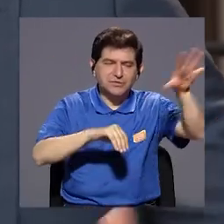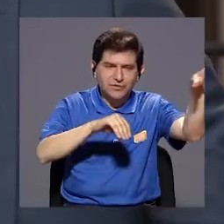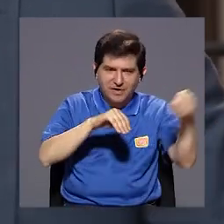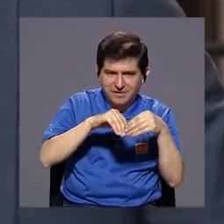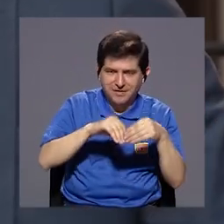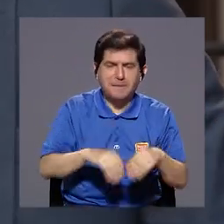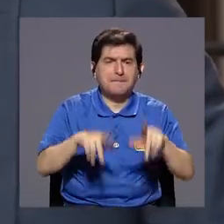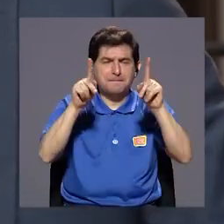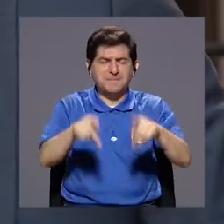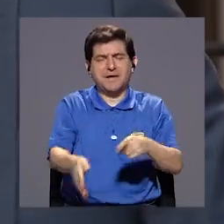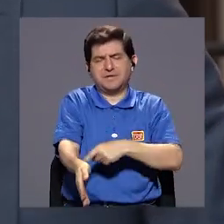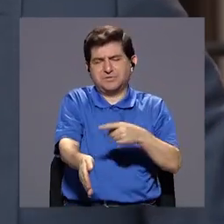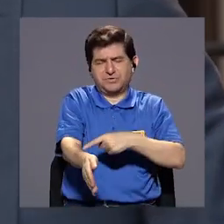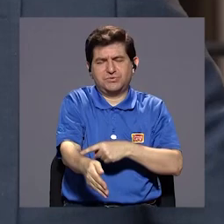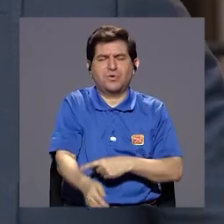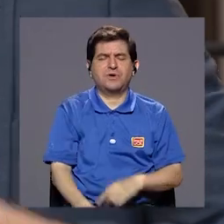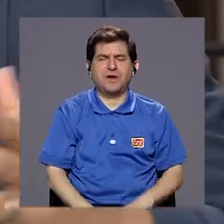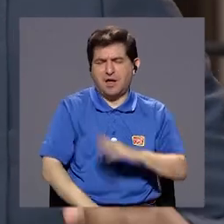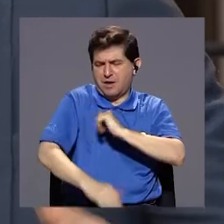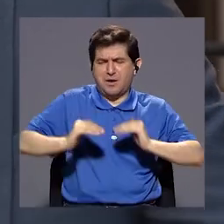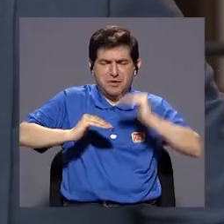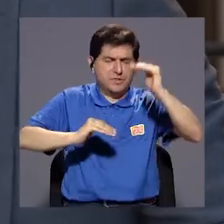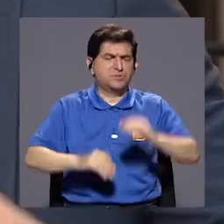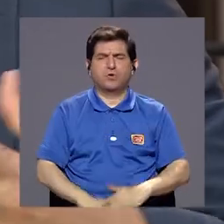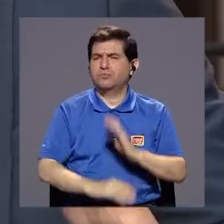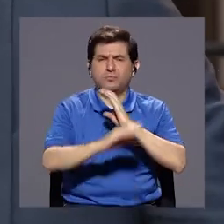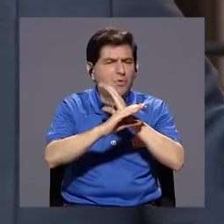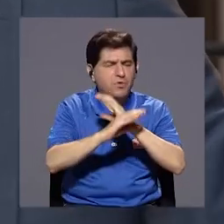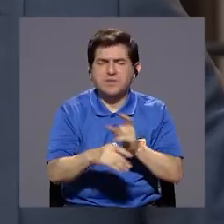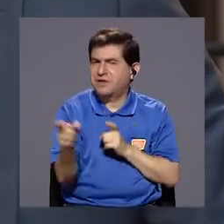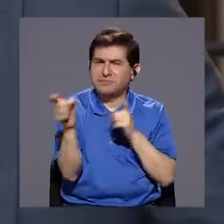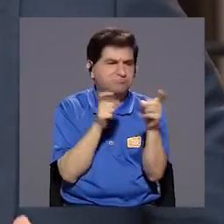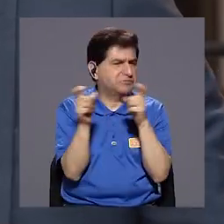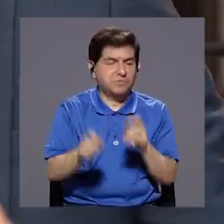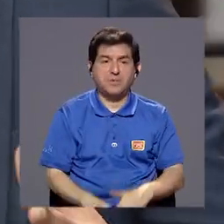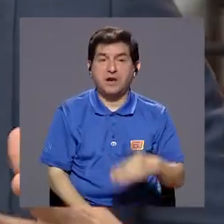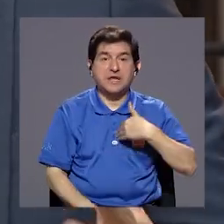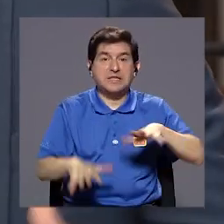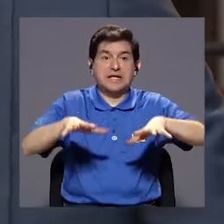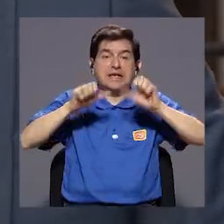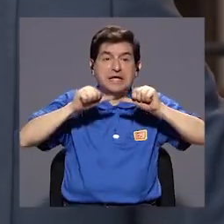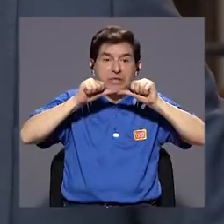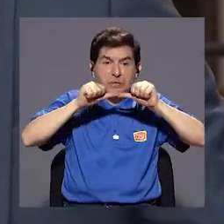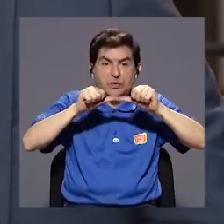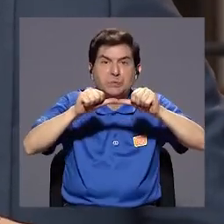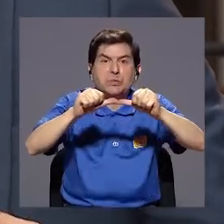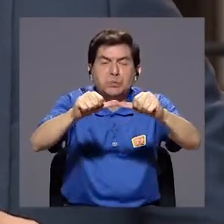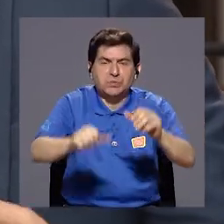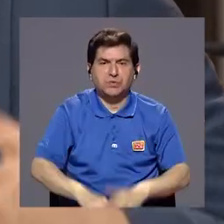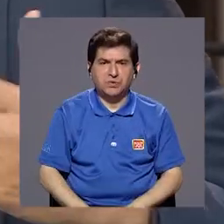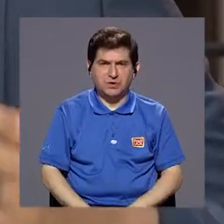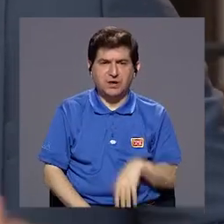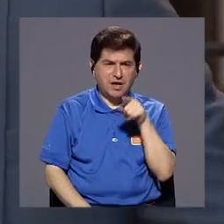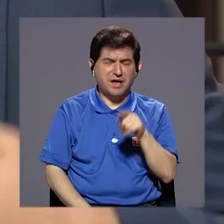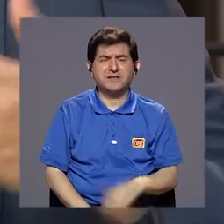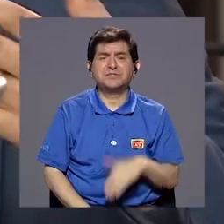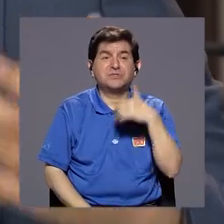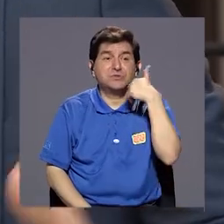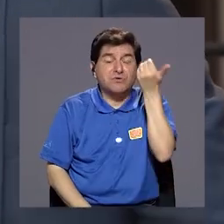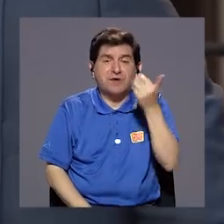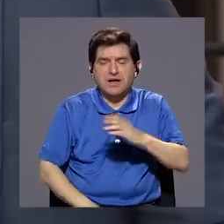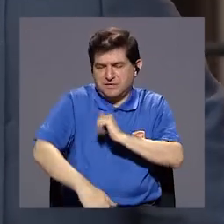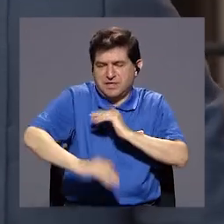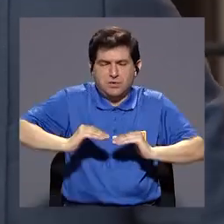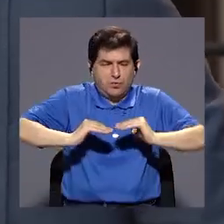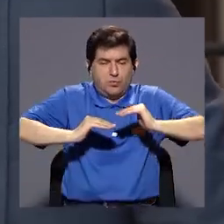que ya tenemos. Entonces, una persona diabética hipertensa, que no se cuide, que no tenga un buen control, que además tiene un estrés sostenido y que por eso le predispone a tener